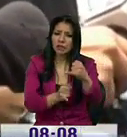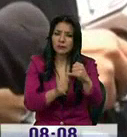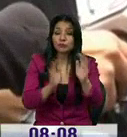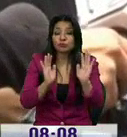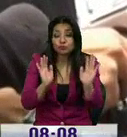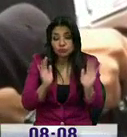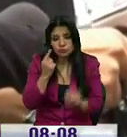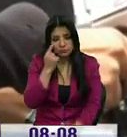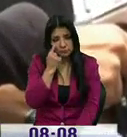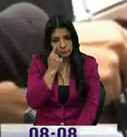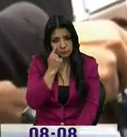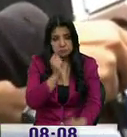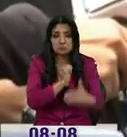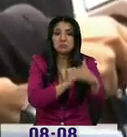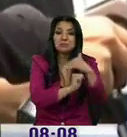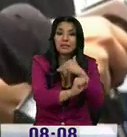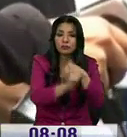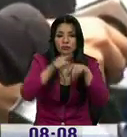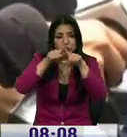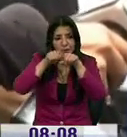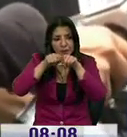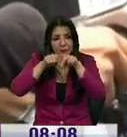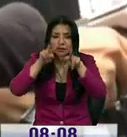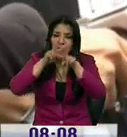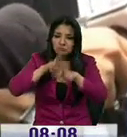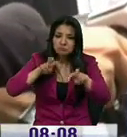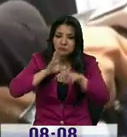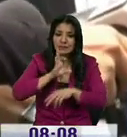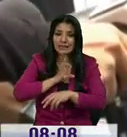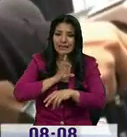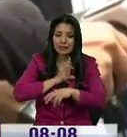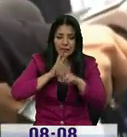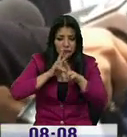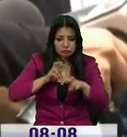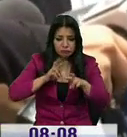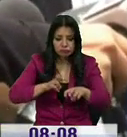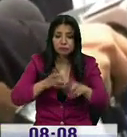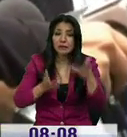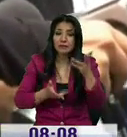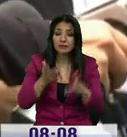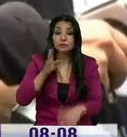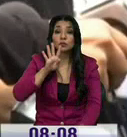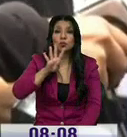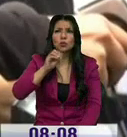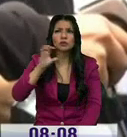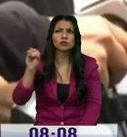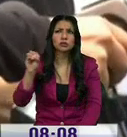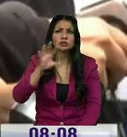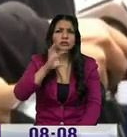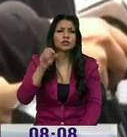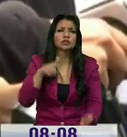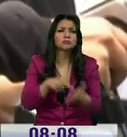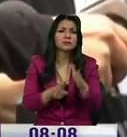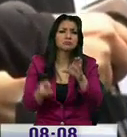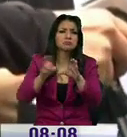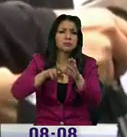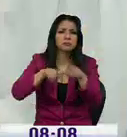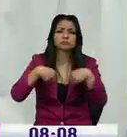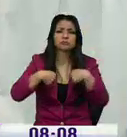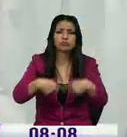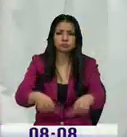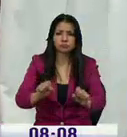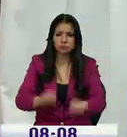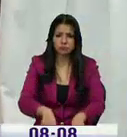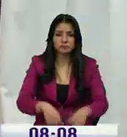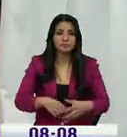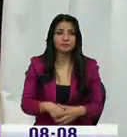es que este metro, de acuerdo a los estudios técnicos también, movería alrededor de 400, 500 mil pasajeros diarios.